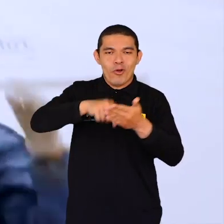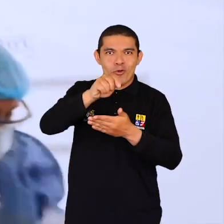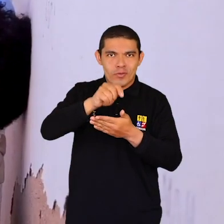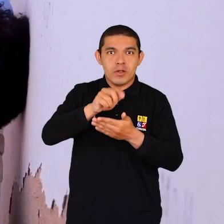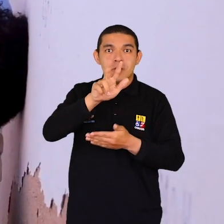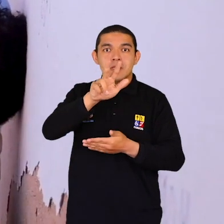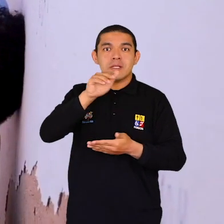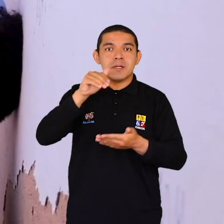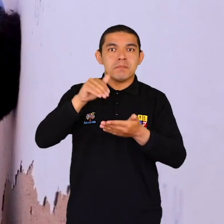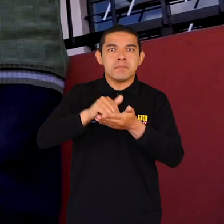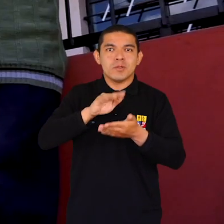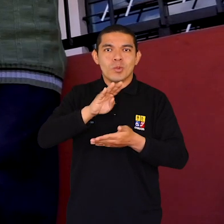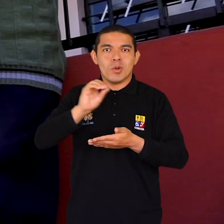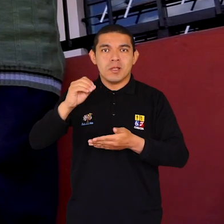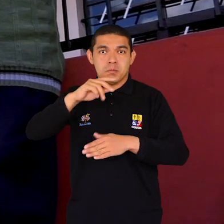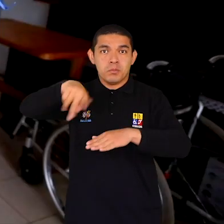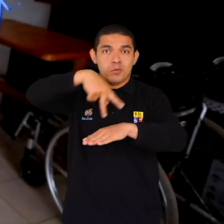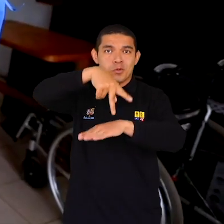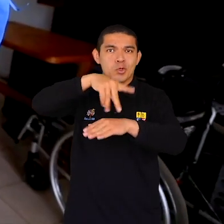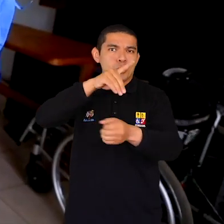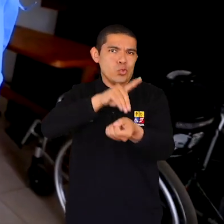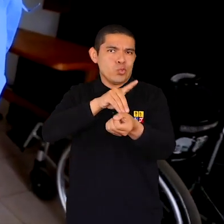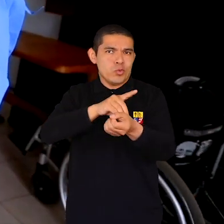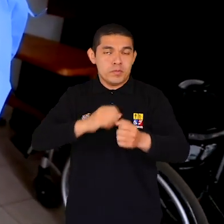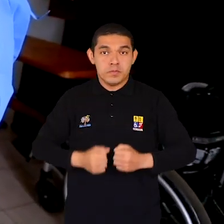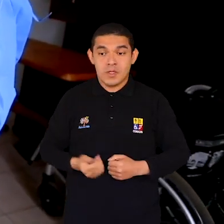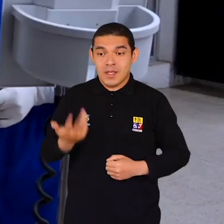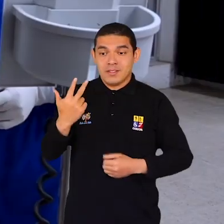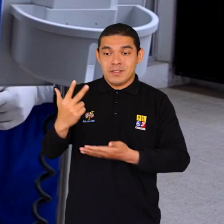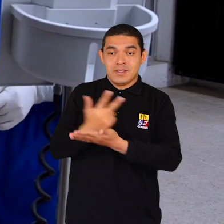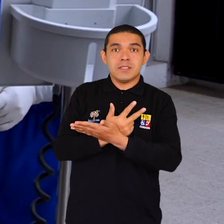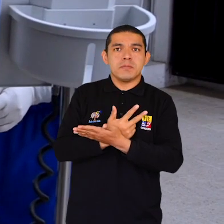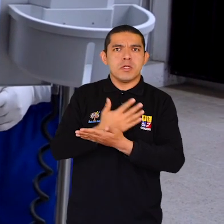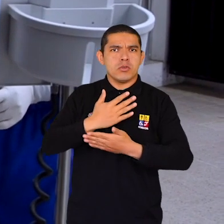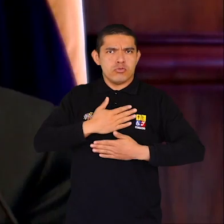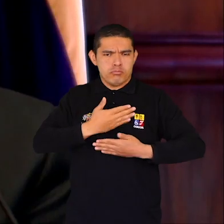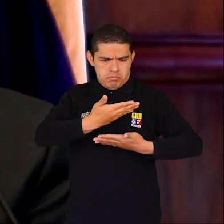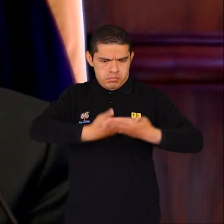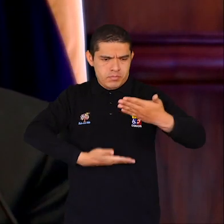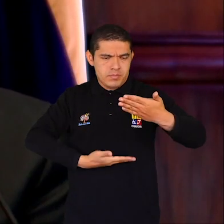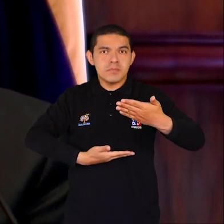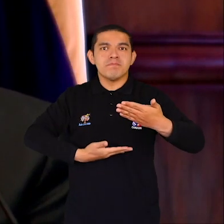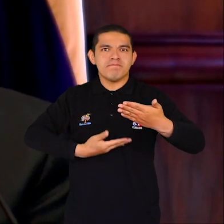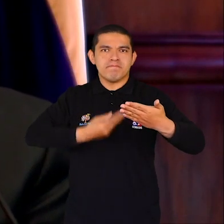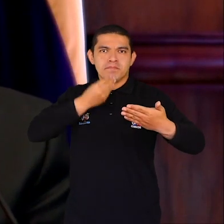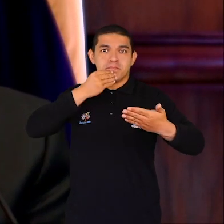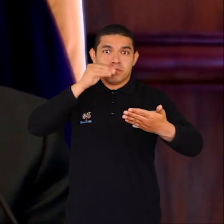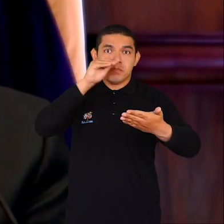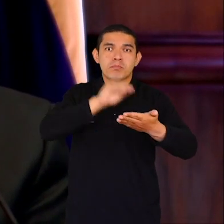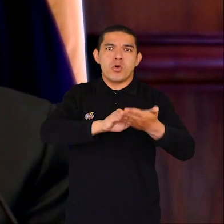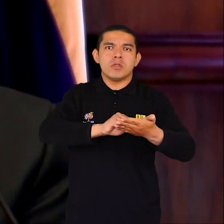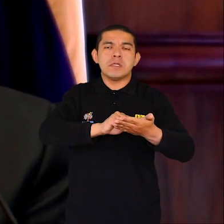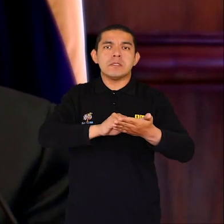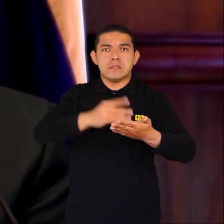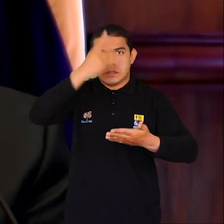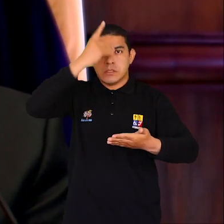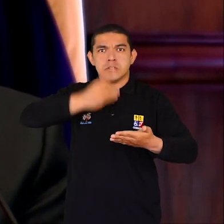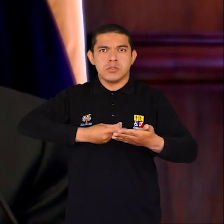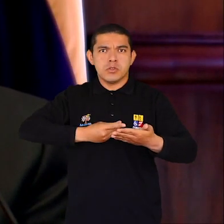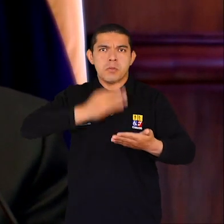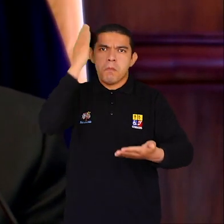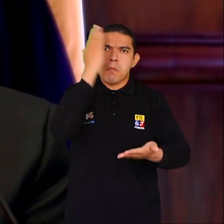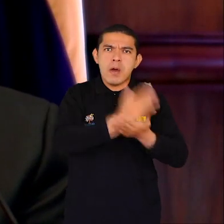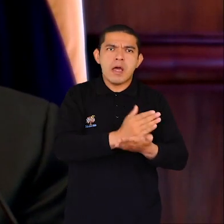contratado 3.040 profesionales. Hace 3 semanas firmé un decreto que termina con la compra